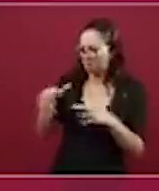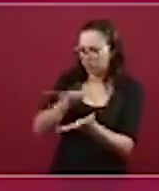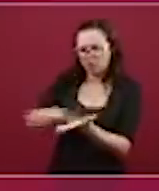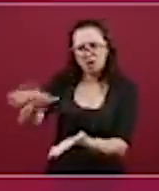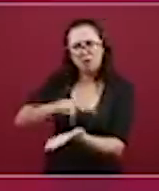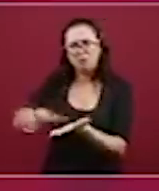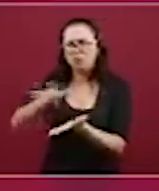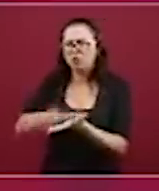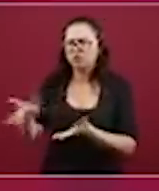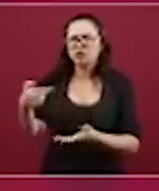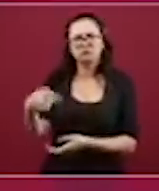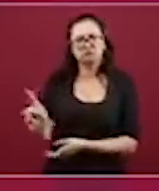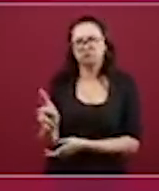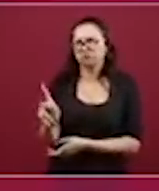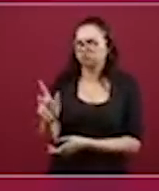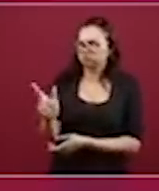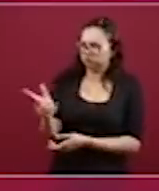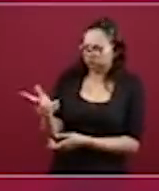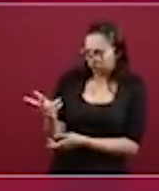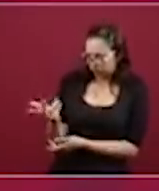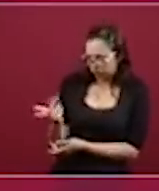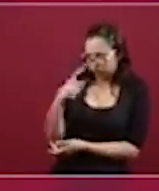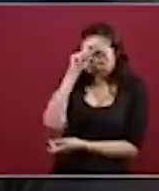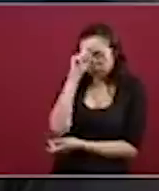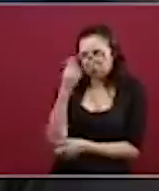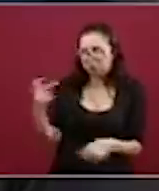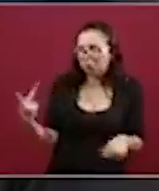apoyan en sus luchas,